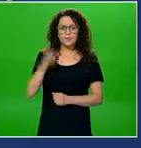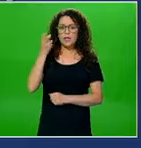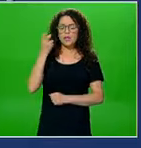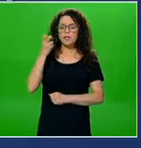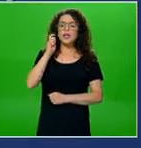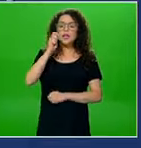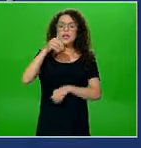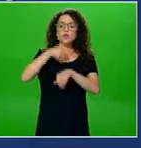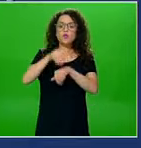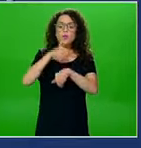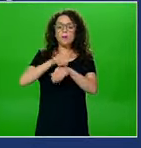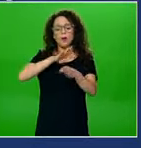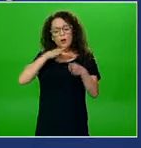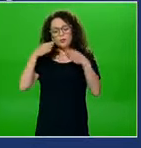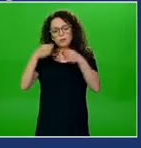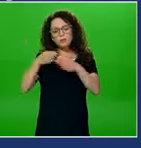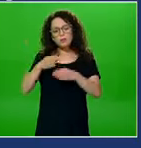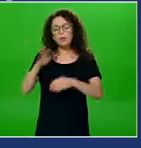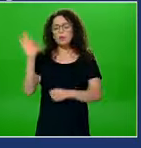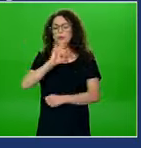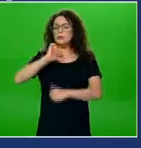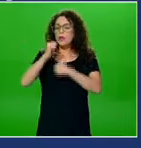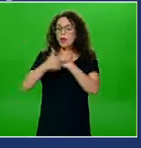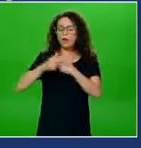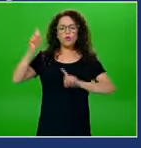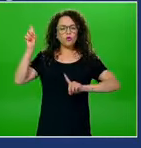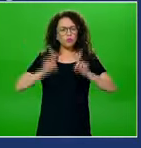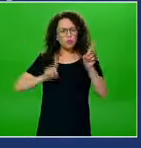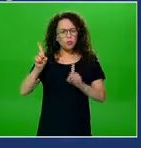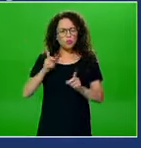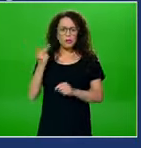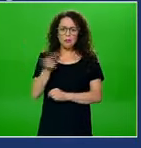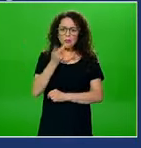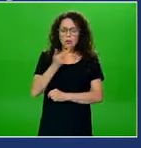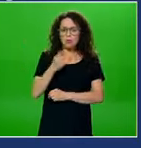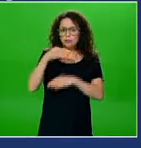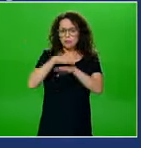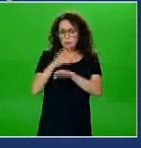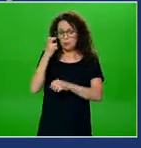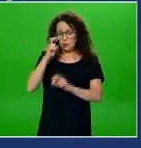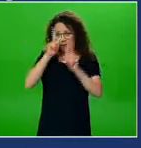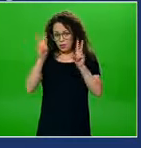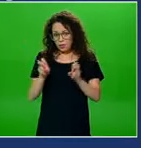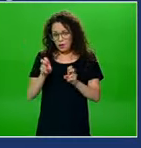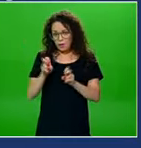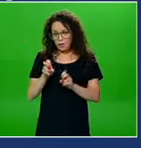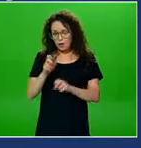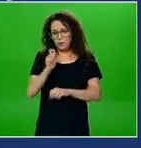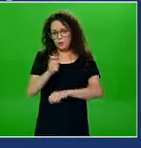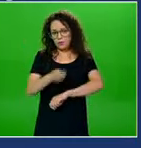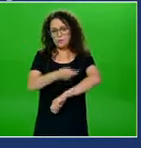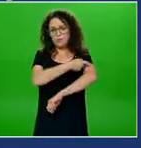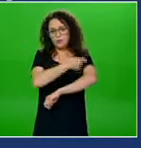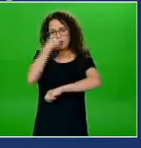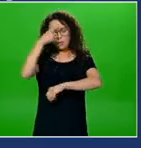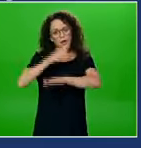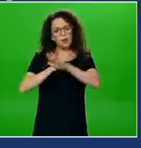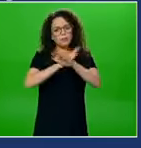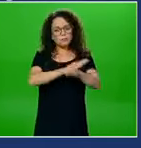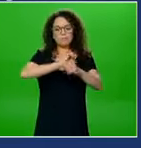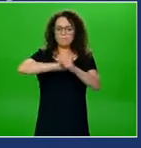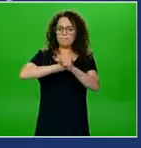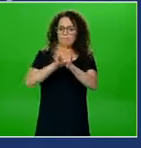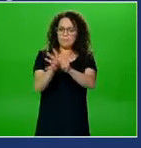específico para las dudas, preguntas que ustedes puedan tener en relación a la vacunación contra el virus SARS-CoV-2 para